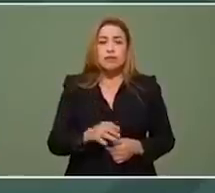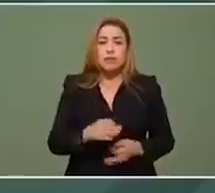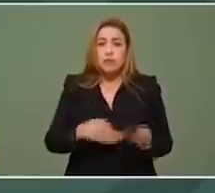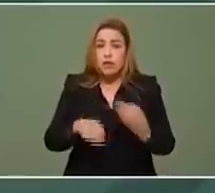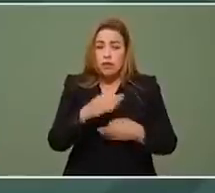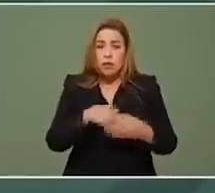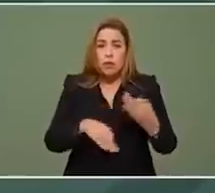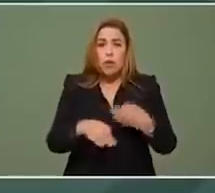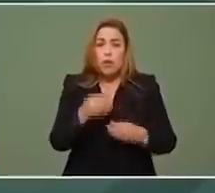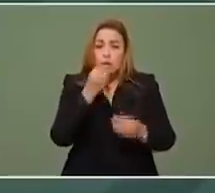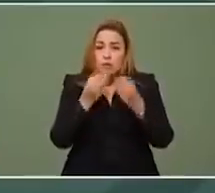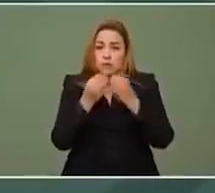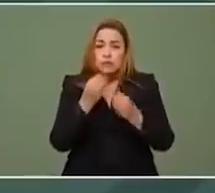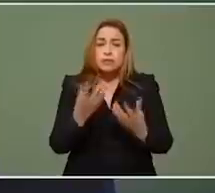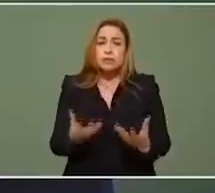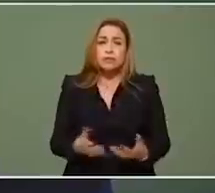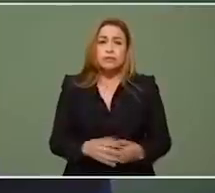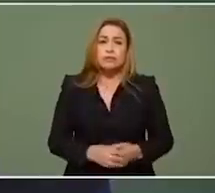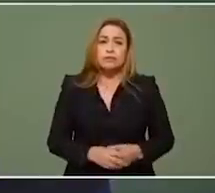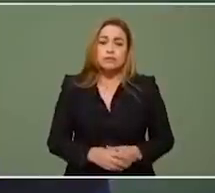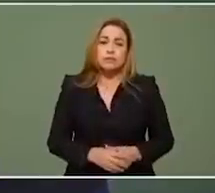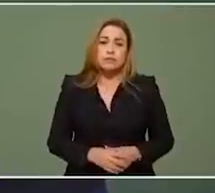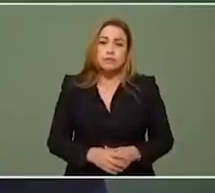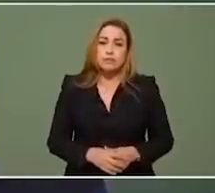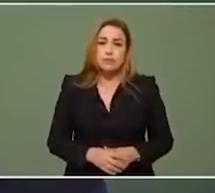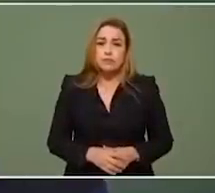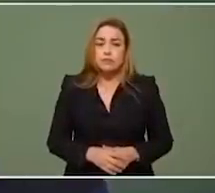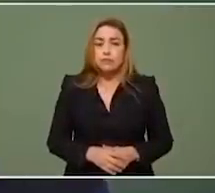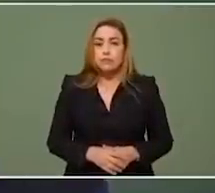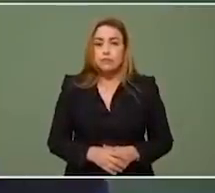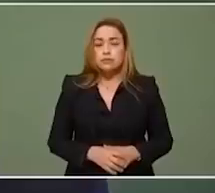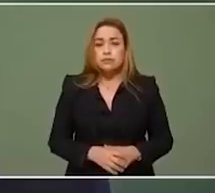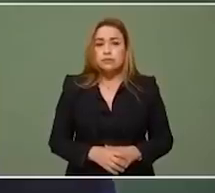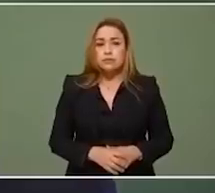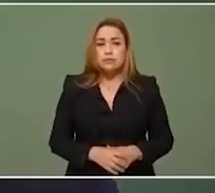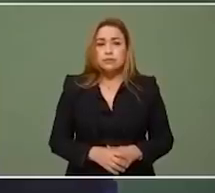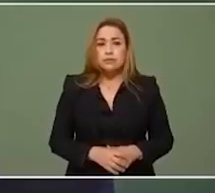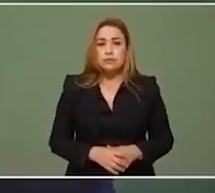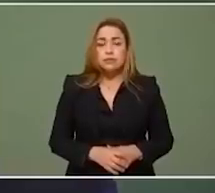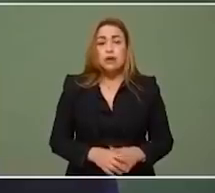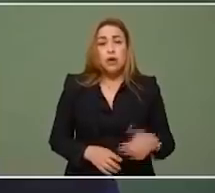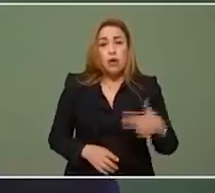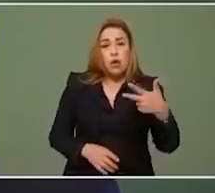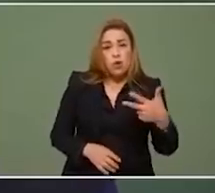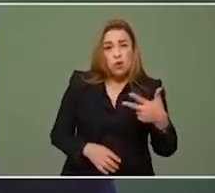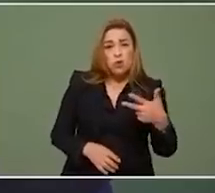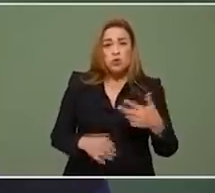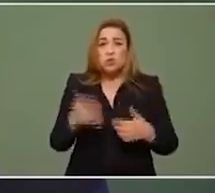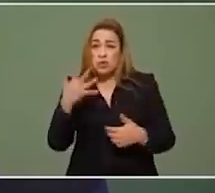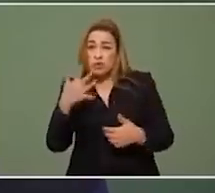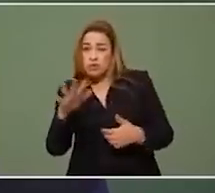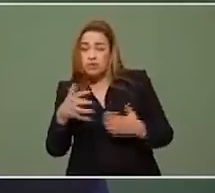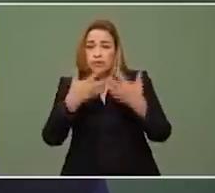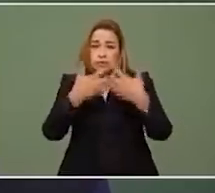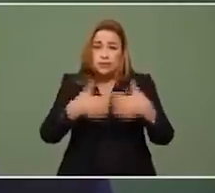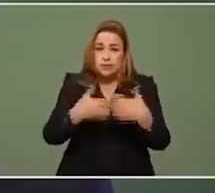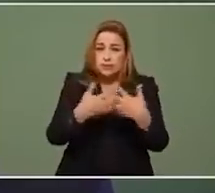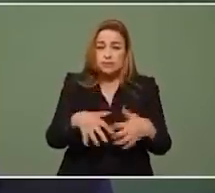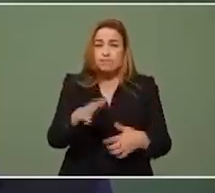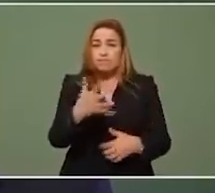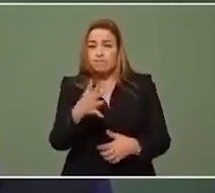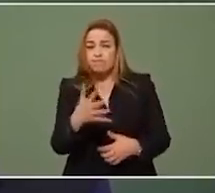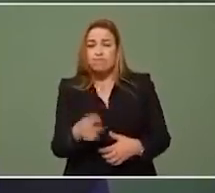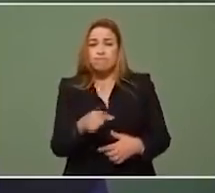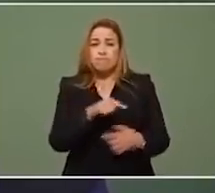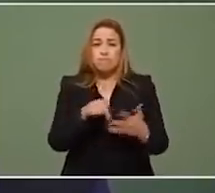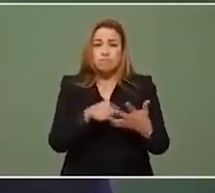de todos los alimentos que compra el abierto 810 empresas se van